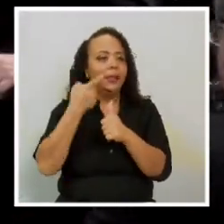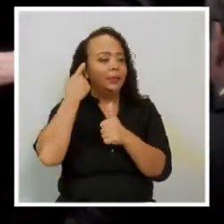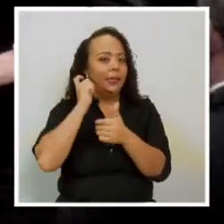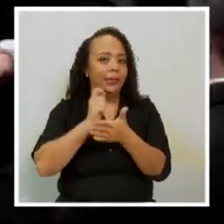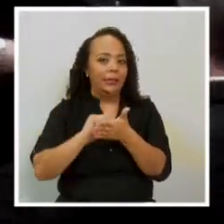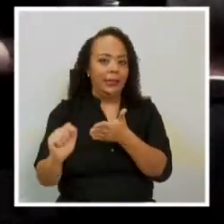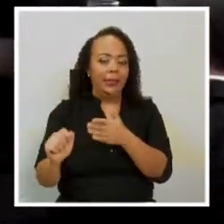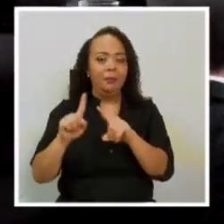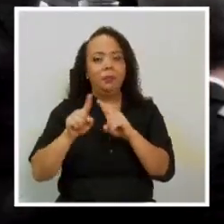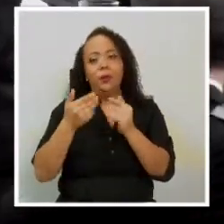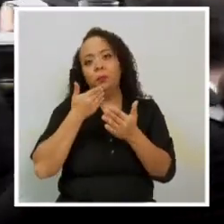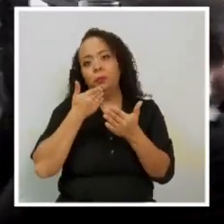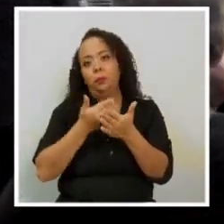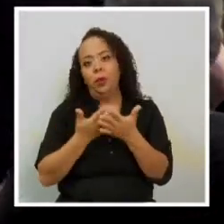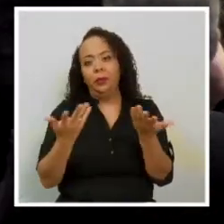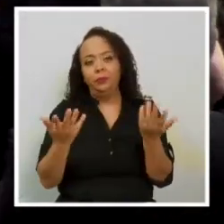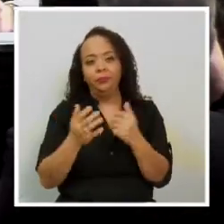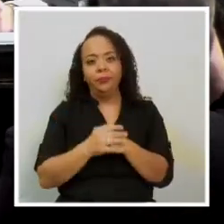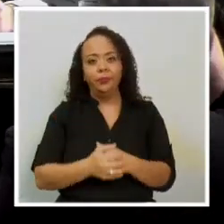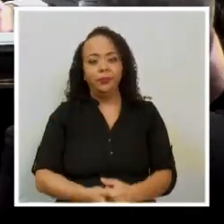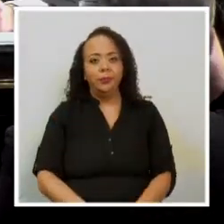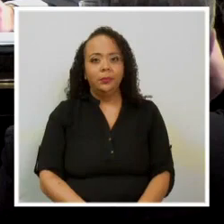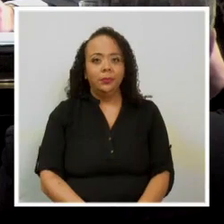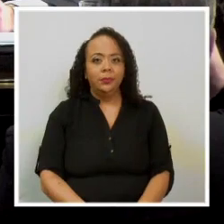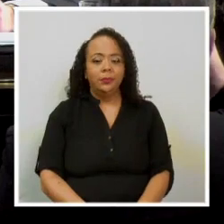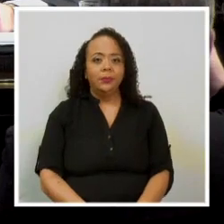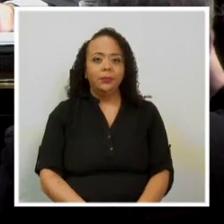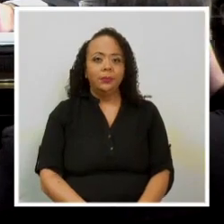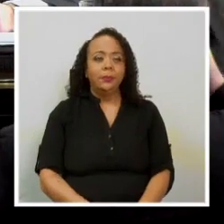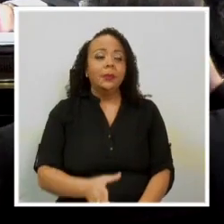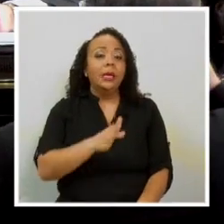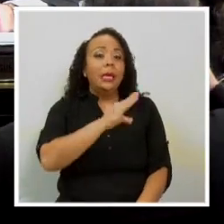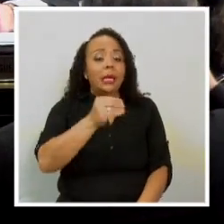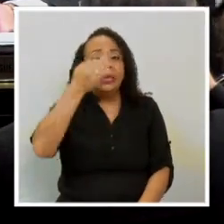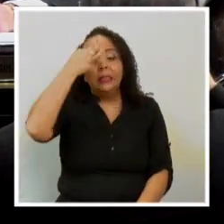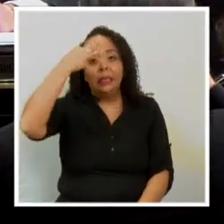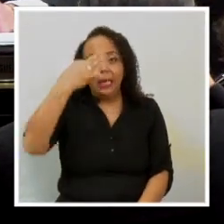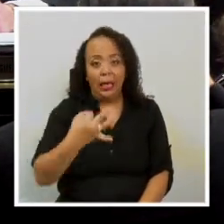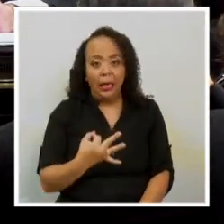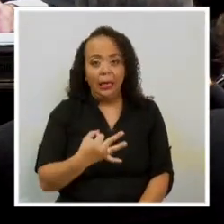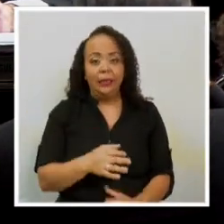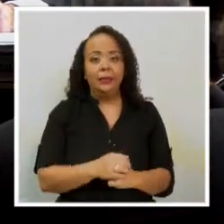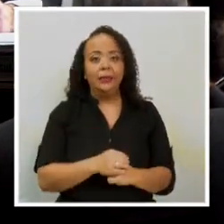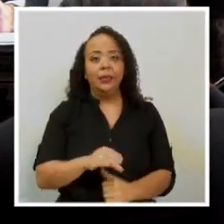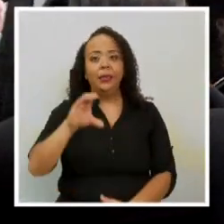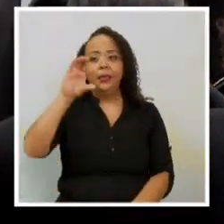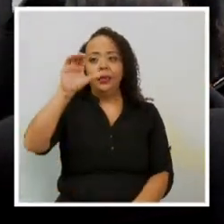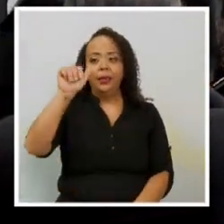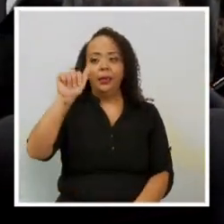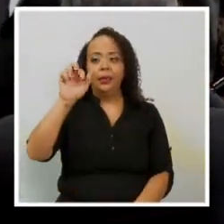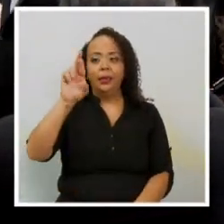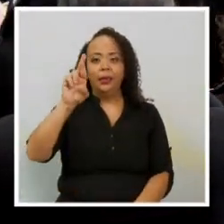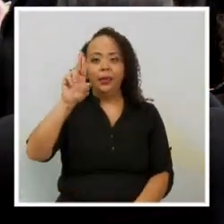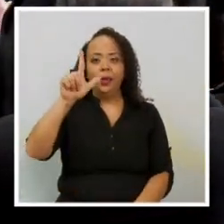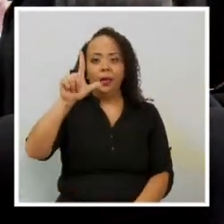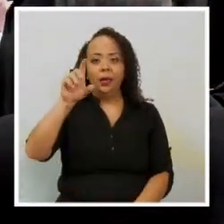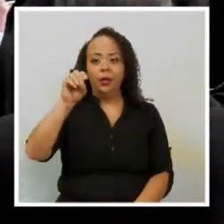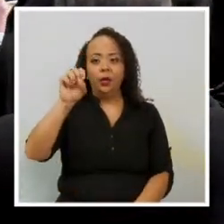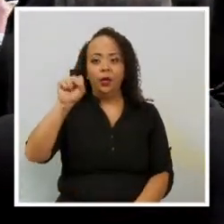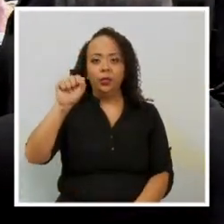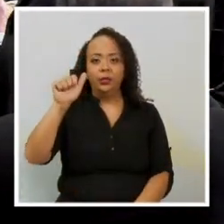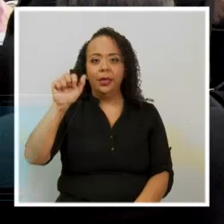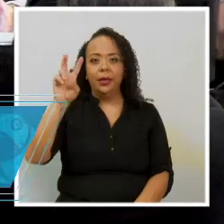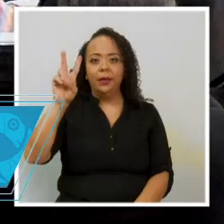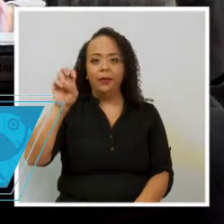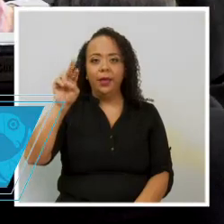secretaría, pero bueno. Pero ella no era una figura conflictiva. Y lo que se está especulando es que va Carlos Avendaño